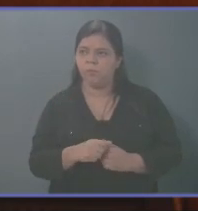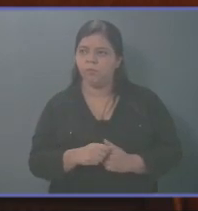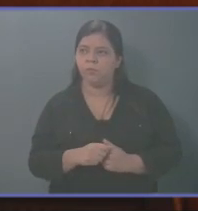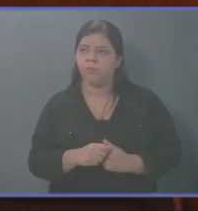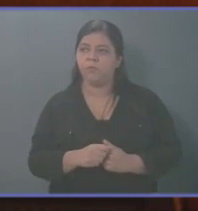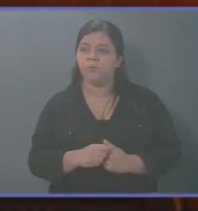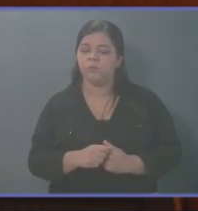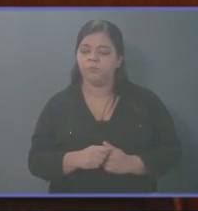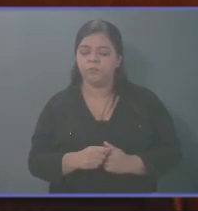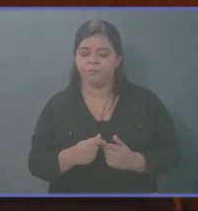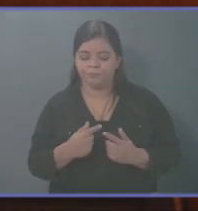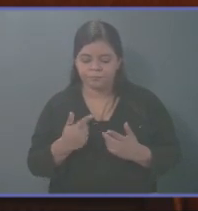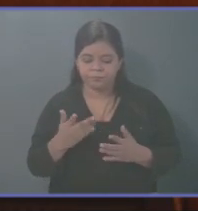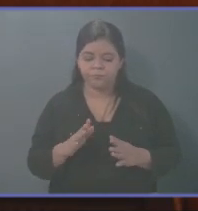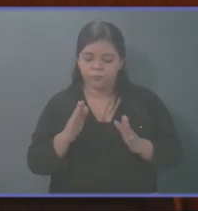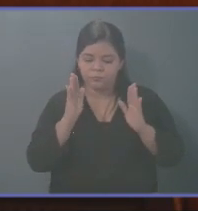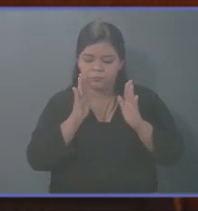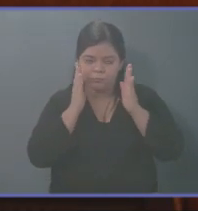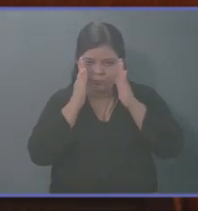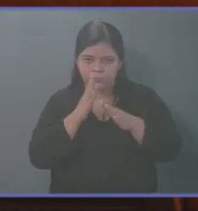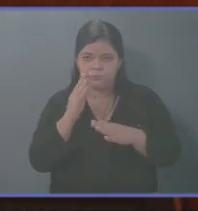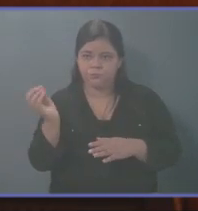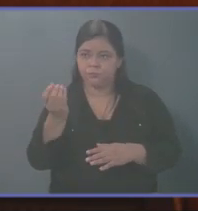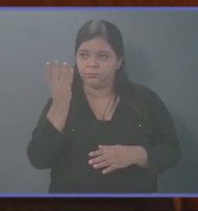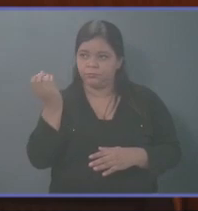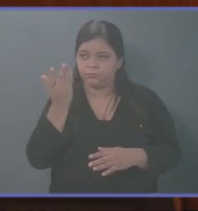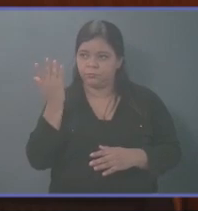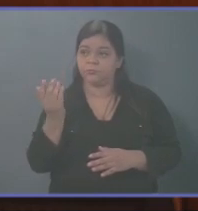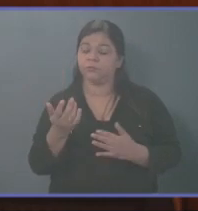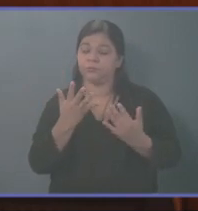por supuesto, a la atención de esta emergencia. También